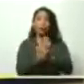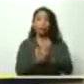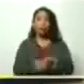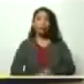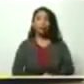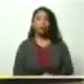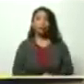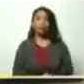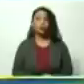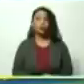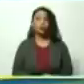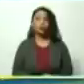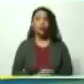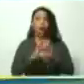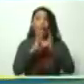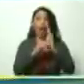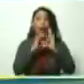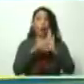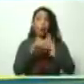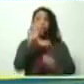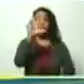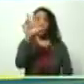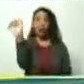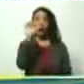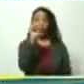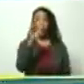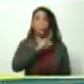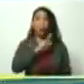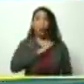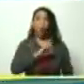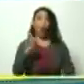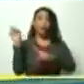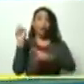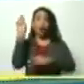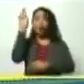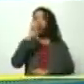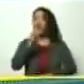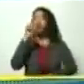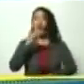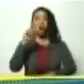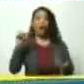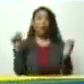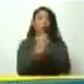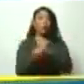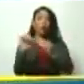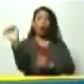y le robaron 3 carros que le pertenecían no aparecieron nunca los carros